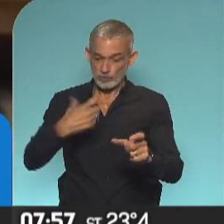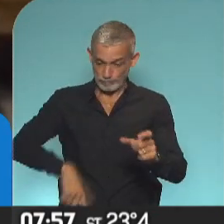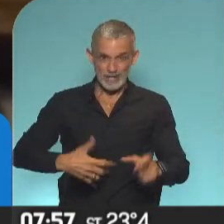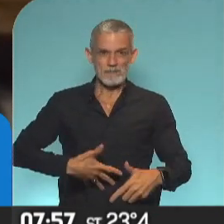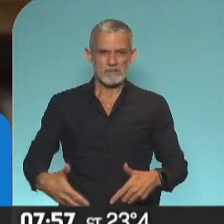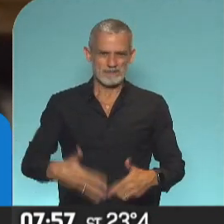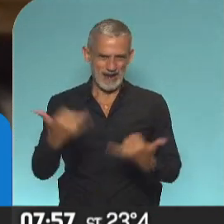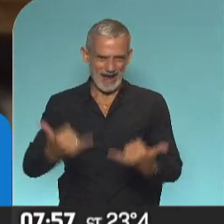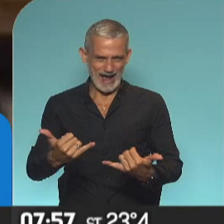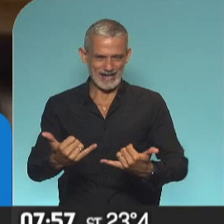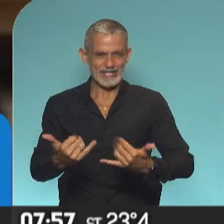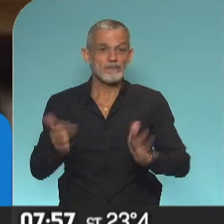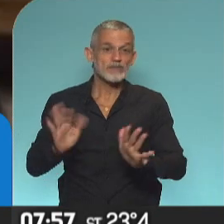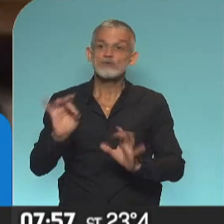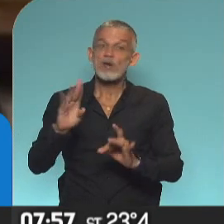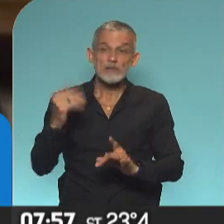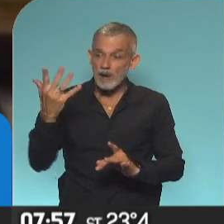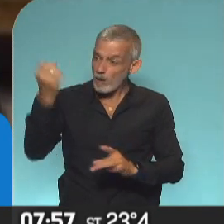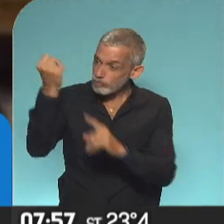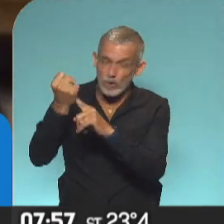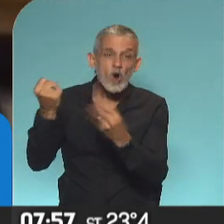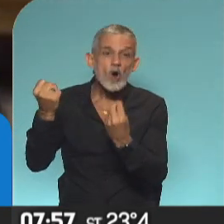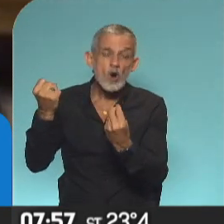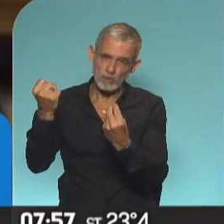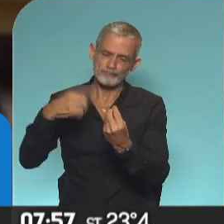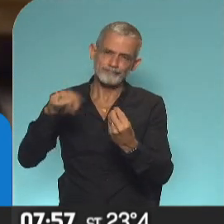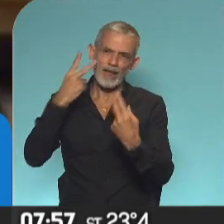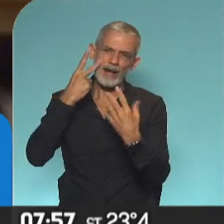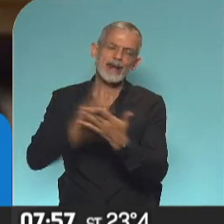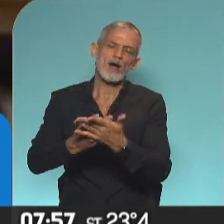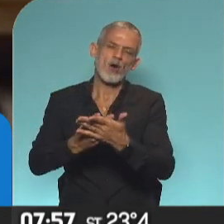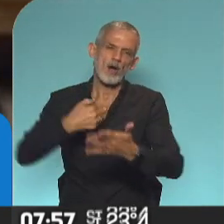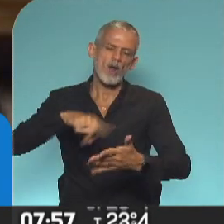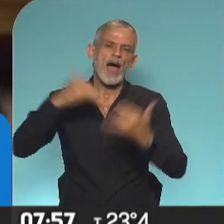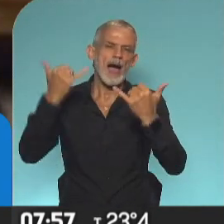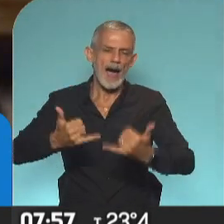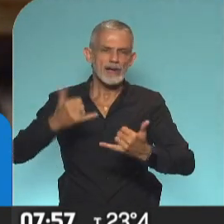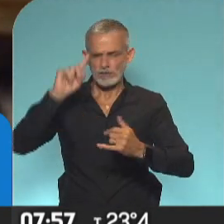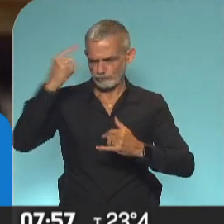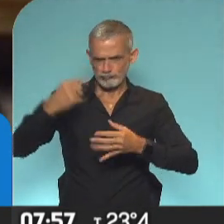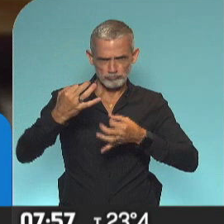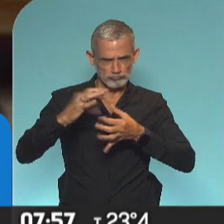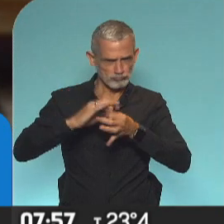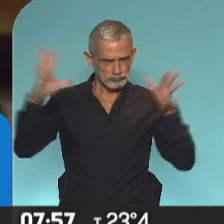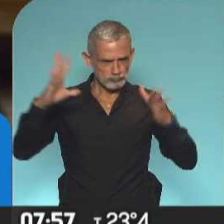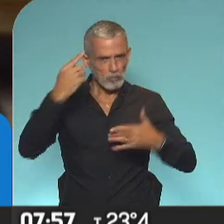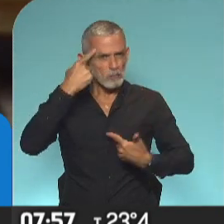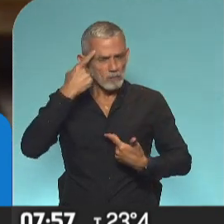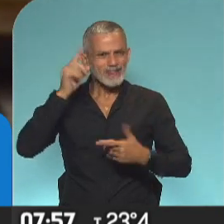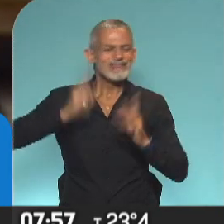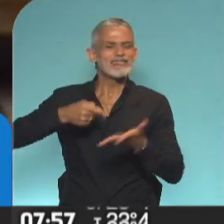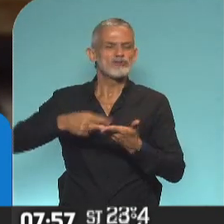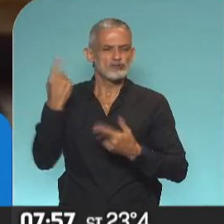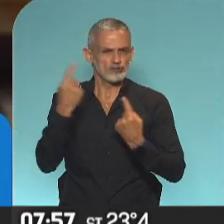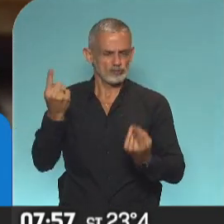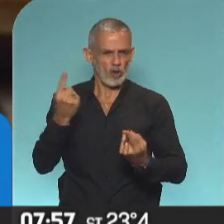gestantes. Solo lo vamos a lograr cuando reconozcan nuestra plena autonomía y la de nuestros